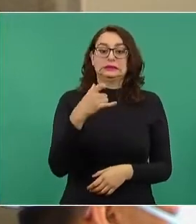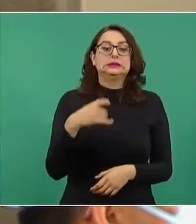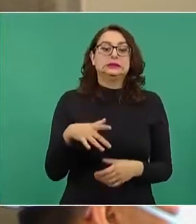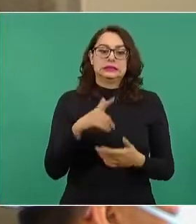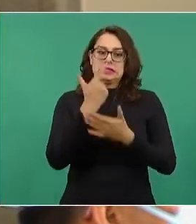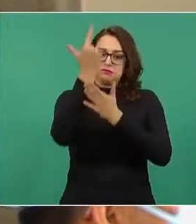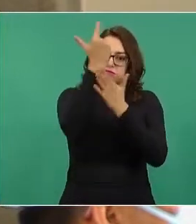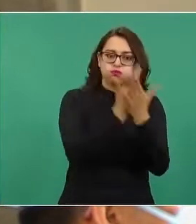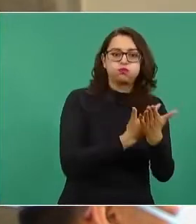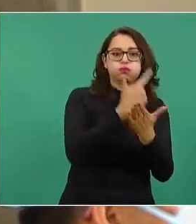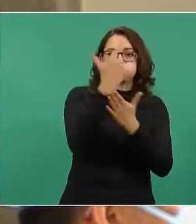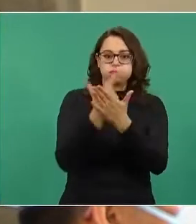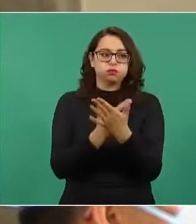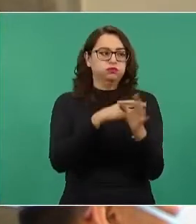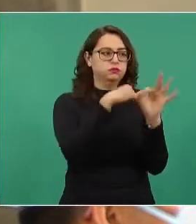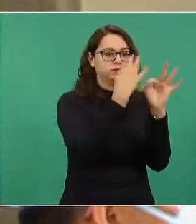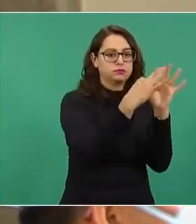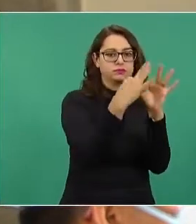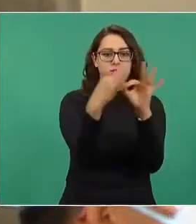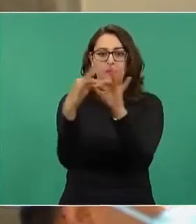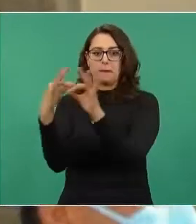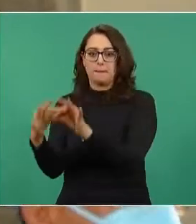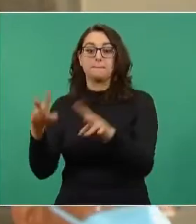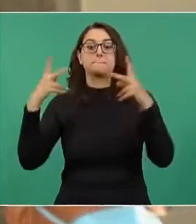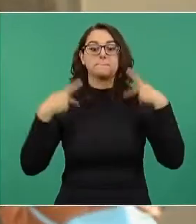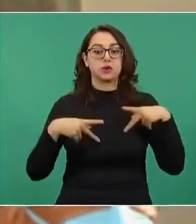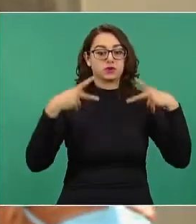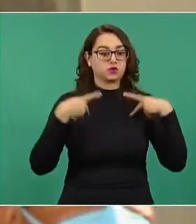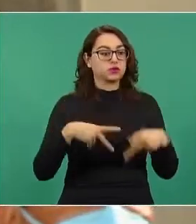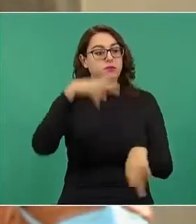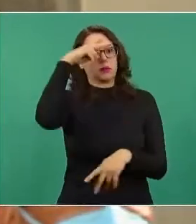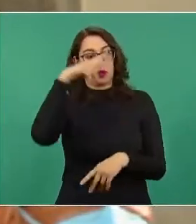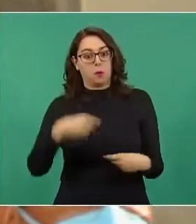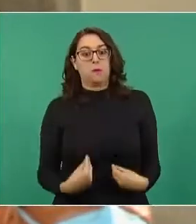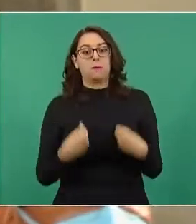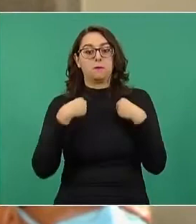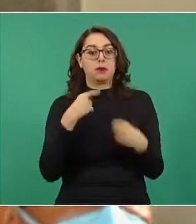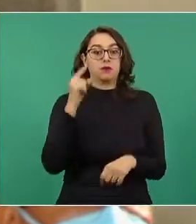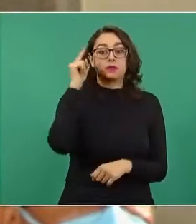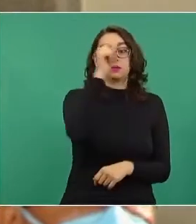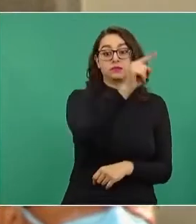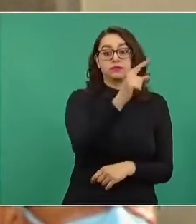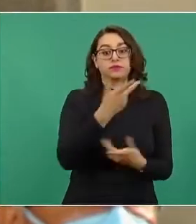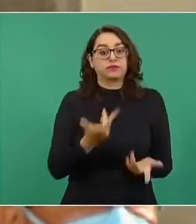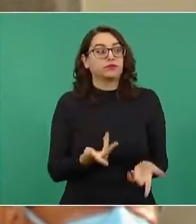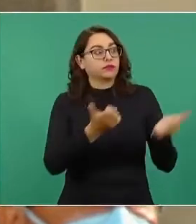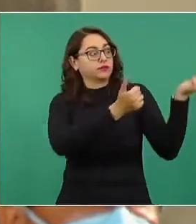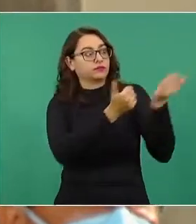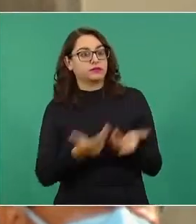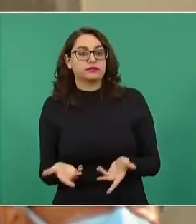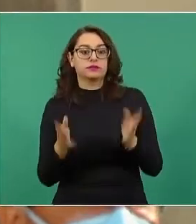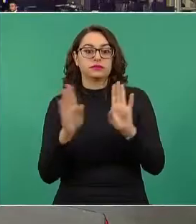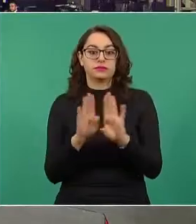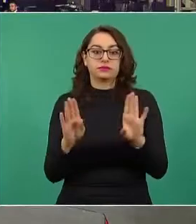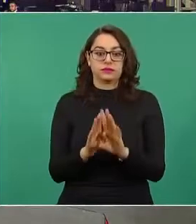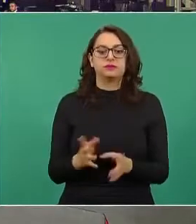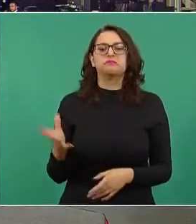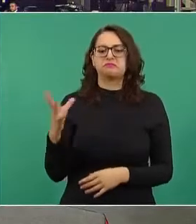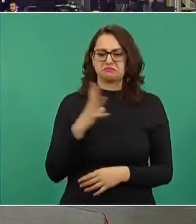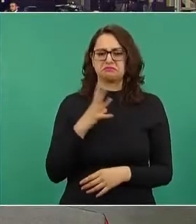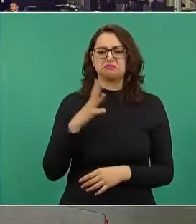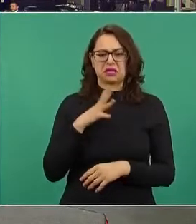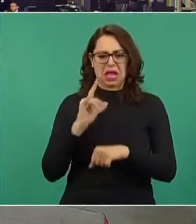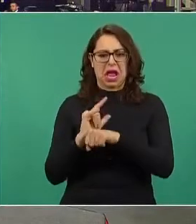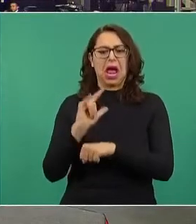un padrón de estos migrantes que están allá y dirán que cómo los van a traer. Pues tenemos aviones de la Fuerza